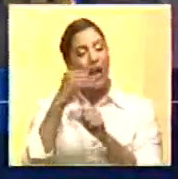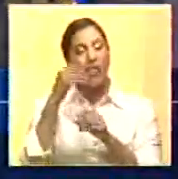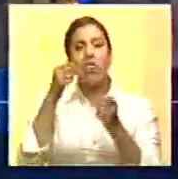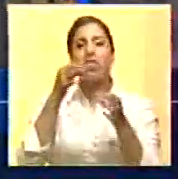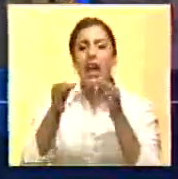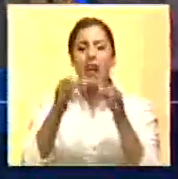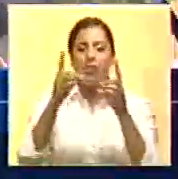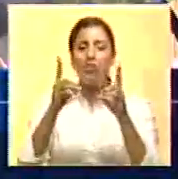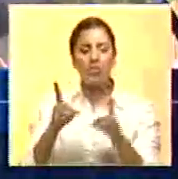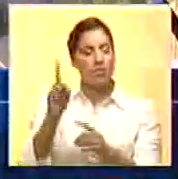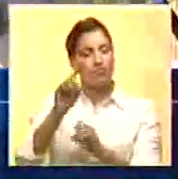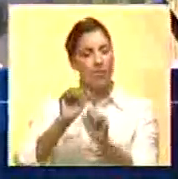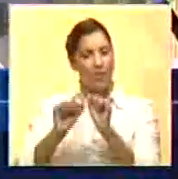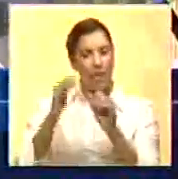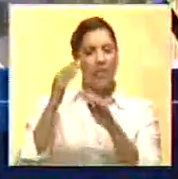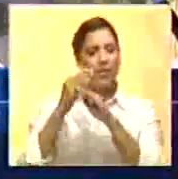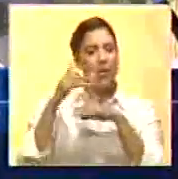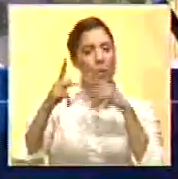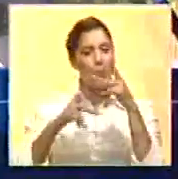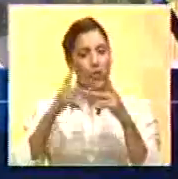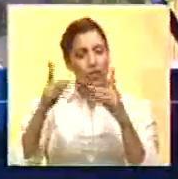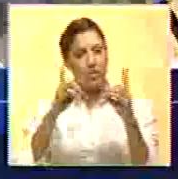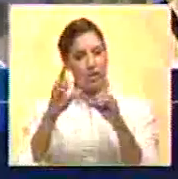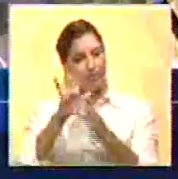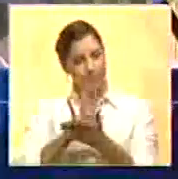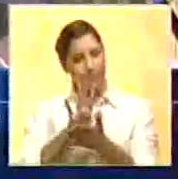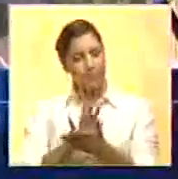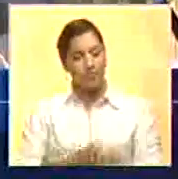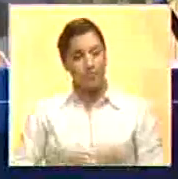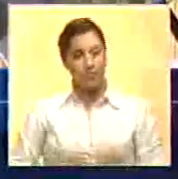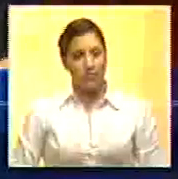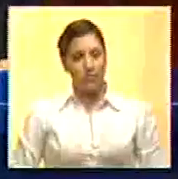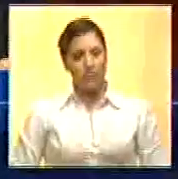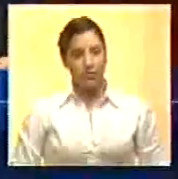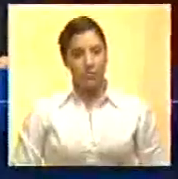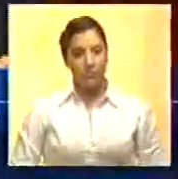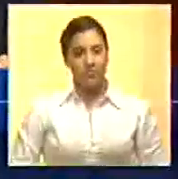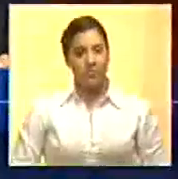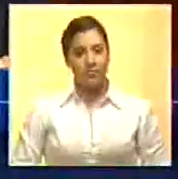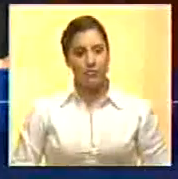o decisiones que entorpezcan el proceso de diálogo.